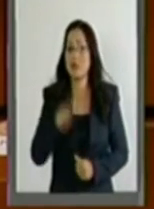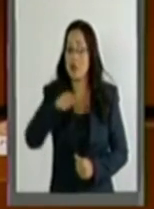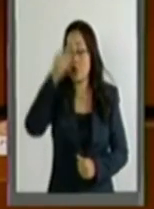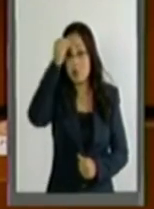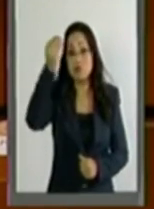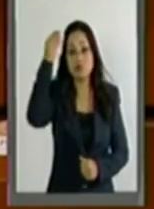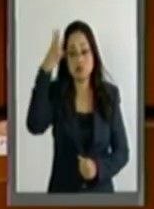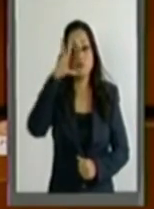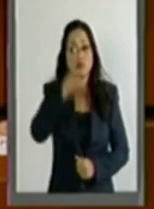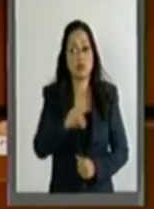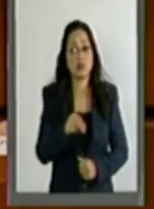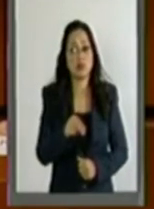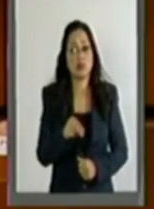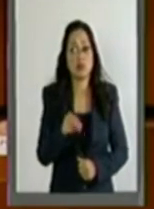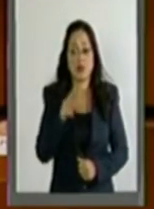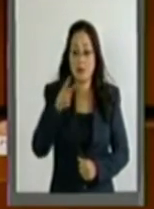olvide,